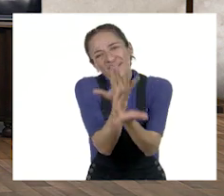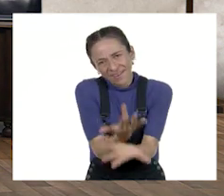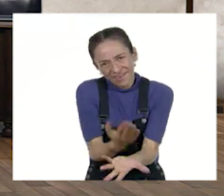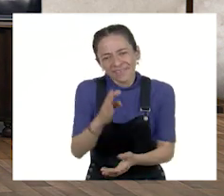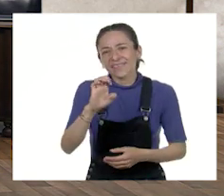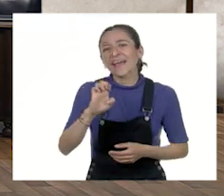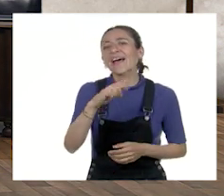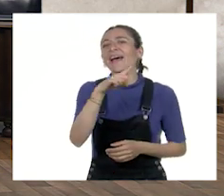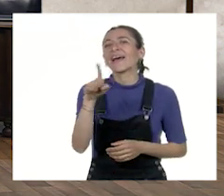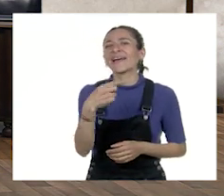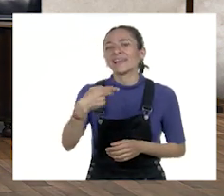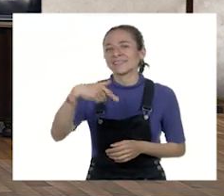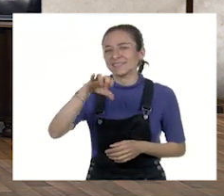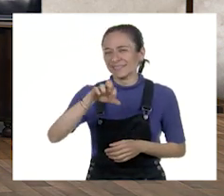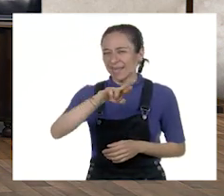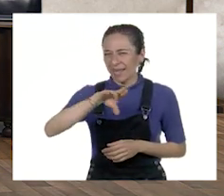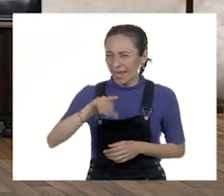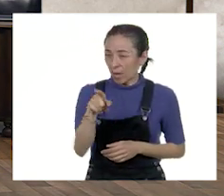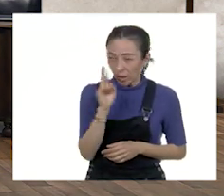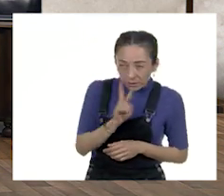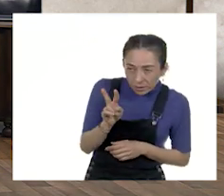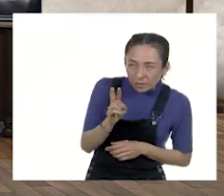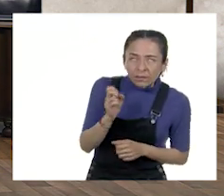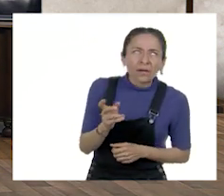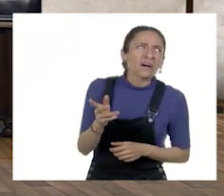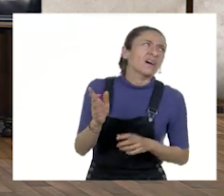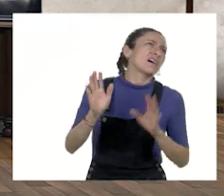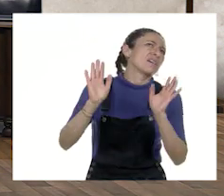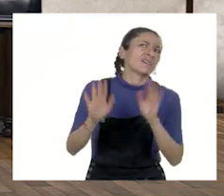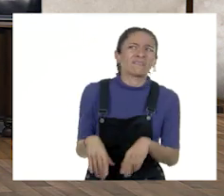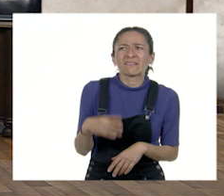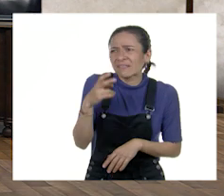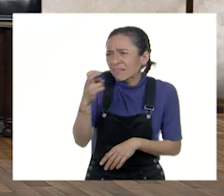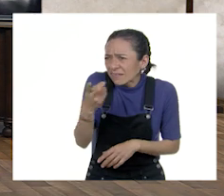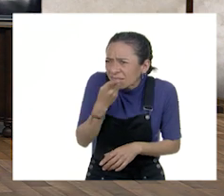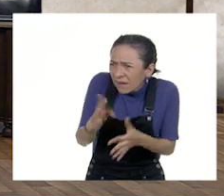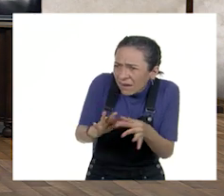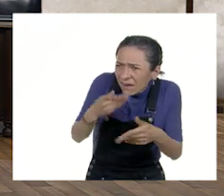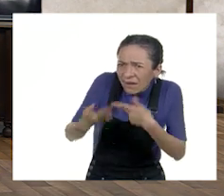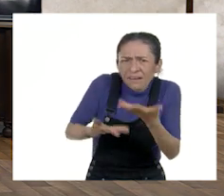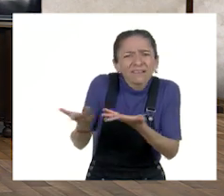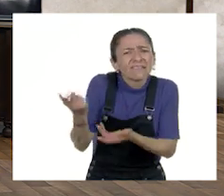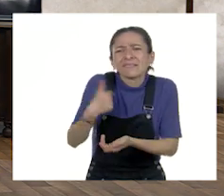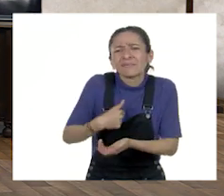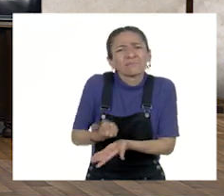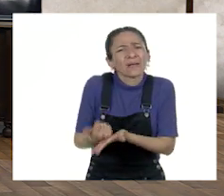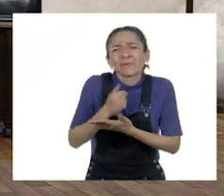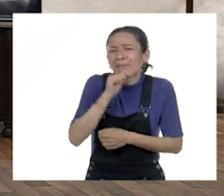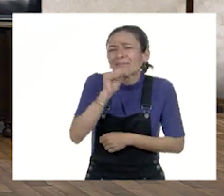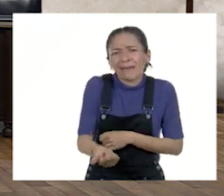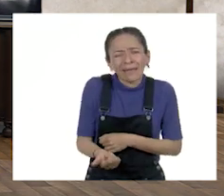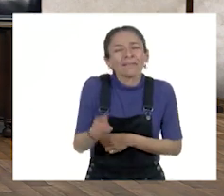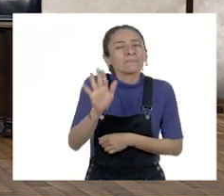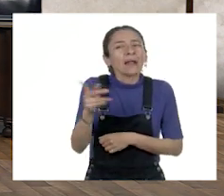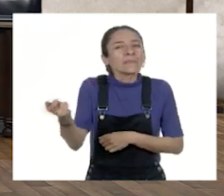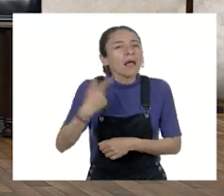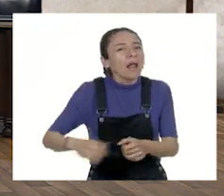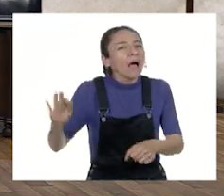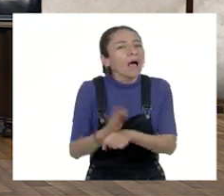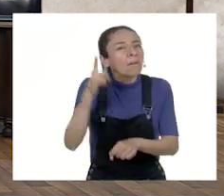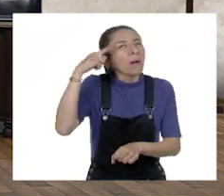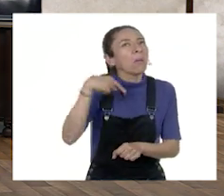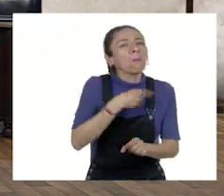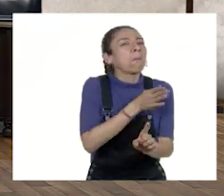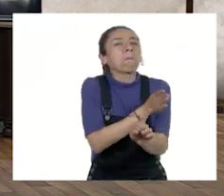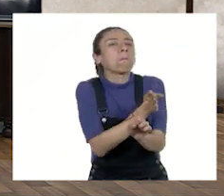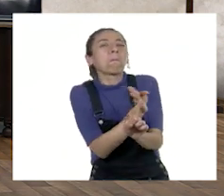de topes en la cabeza diciendo: no me ayudes, compadre, pues su defensor como que se estaba yendo un poco por las nubes. Pero al rato que